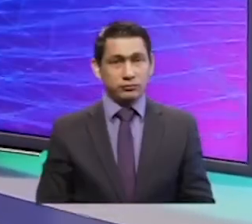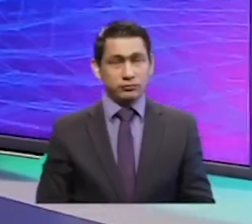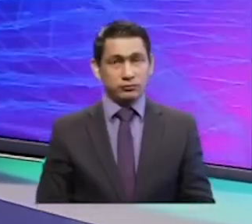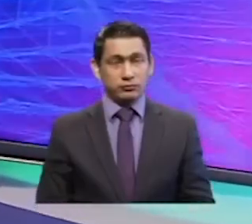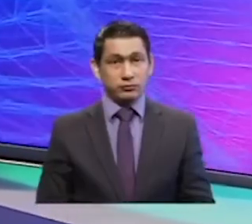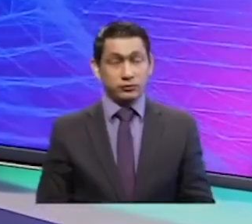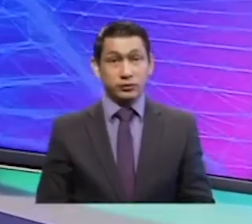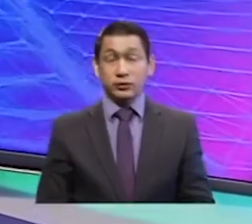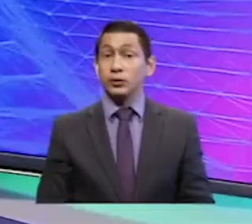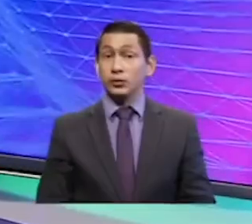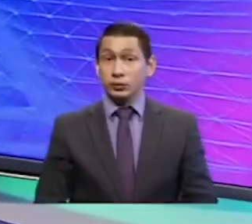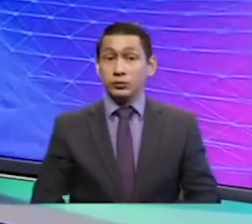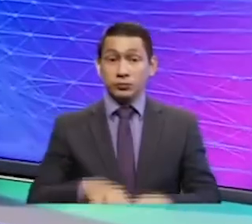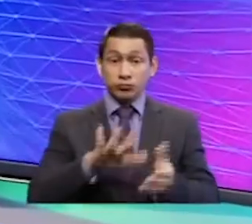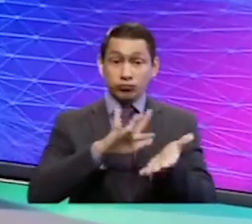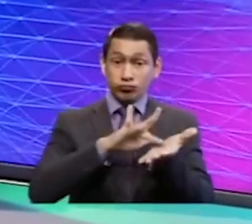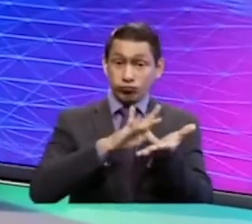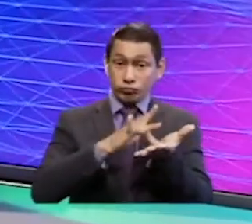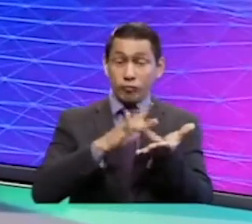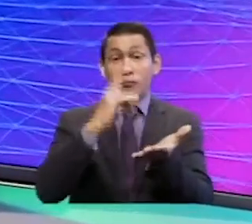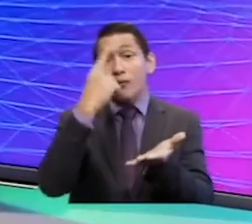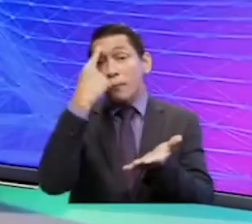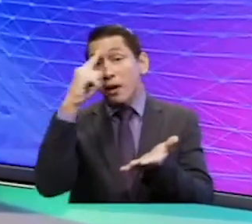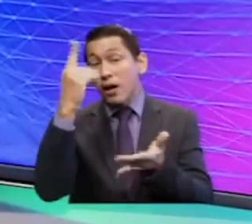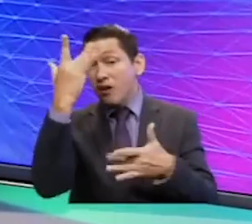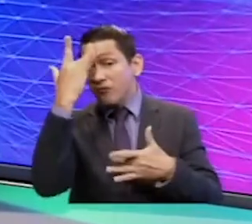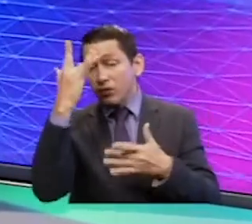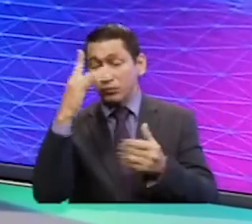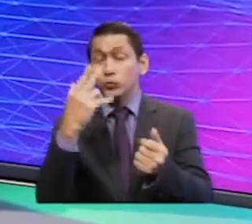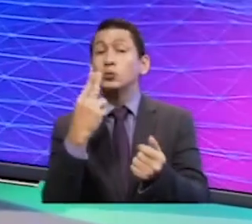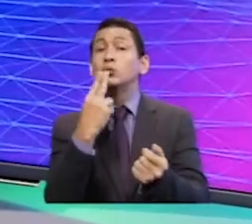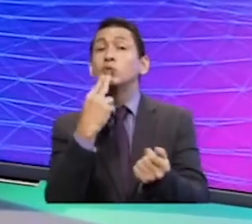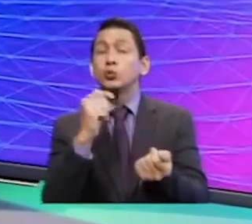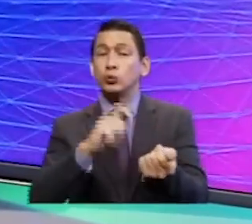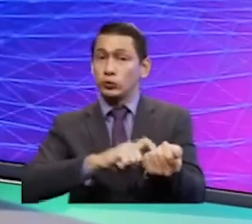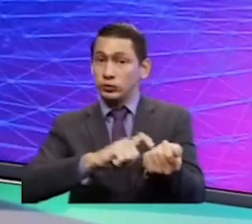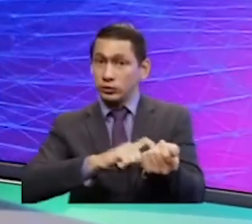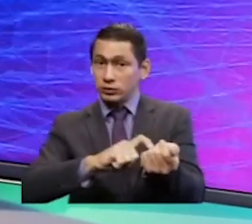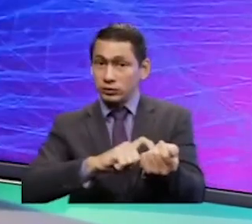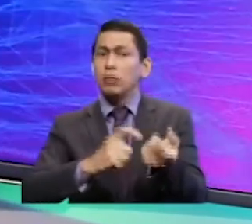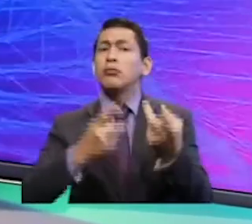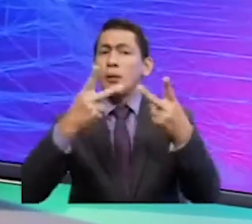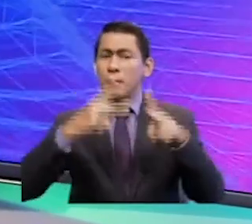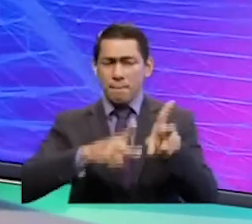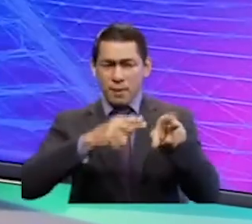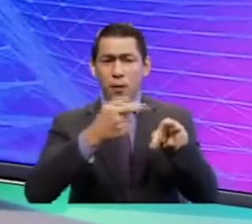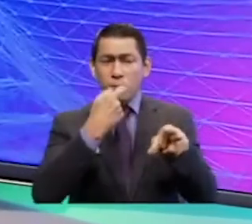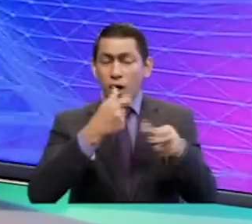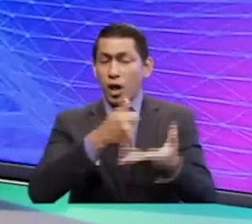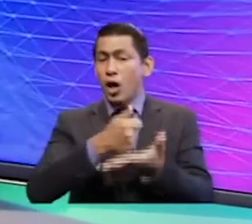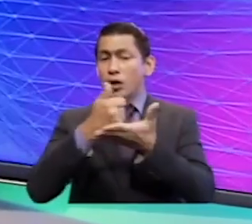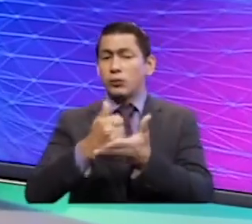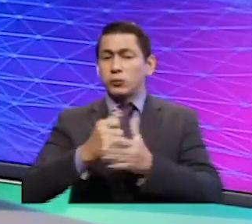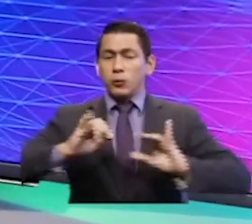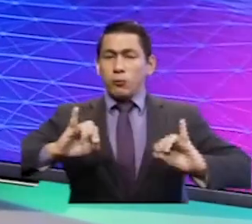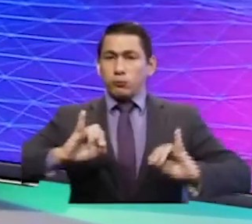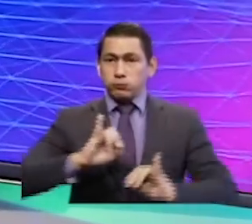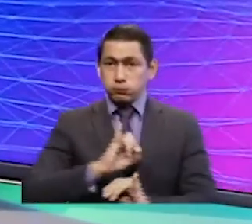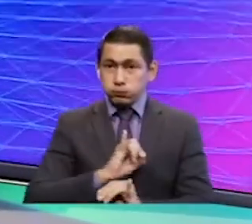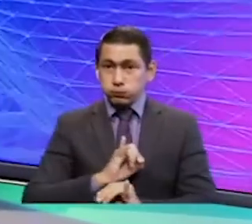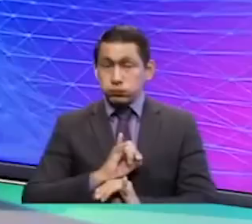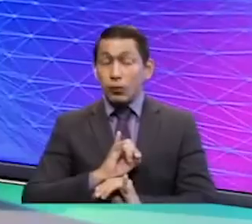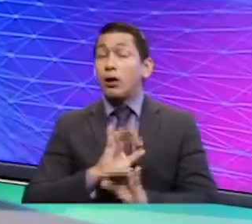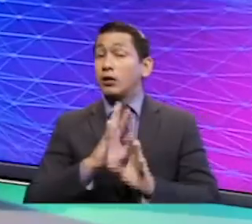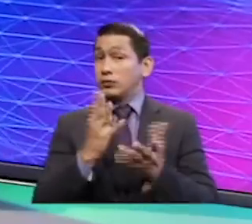Un fármaco recetado para la diabetes ahora también es utilizado para disminuir el peso. Según expertos, su uso indiscriminado,